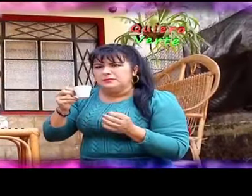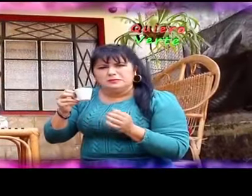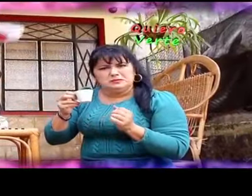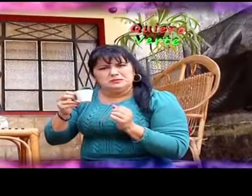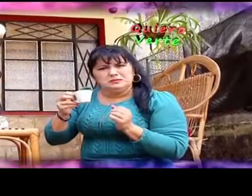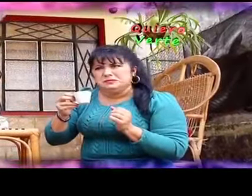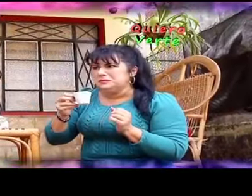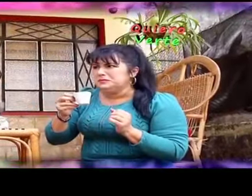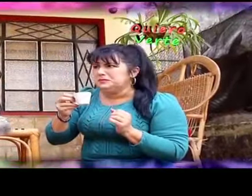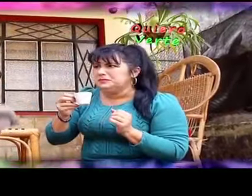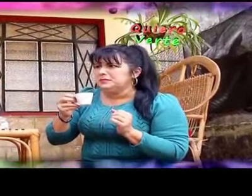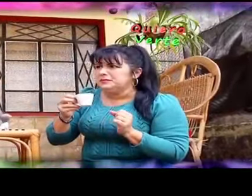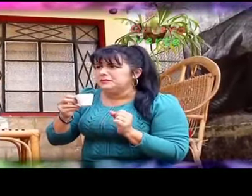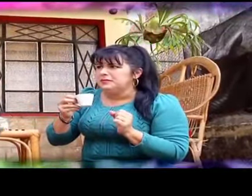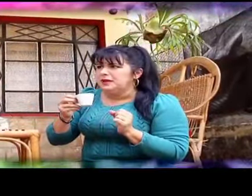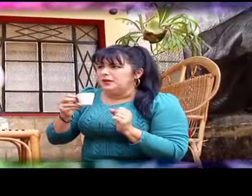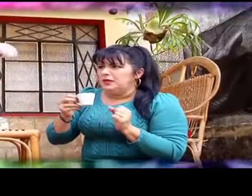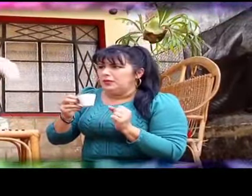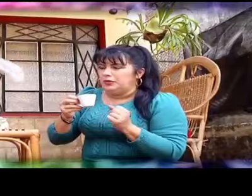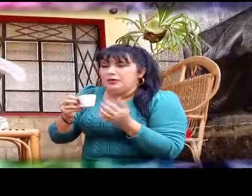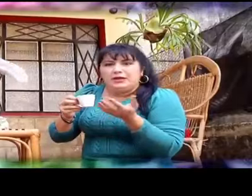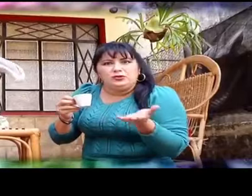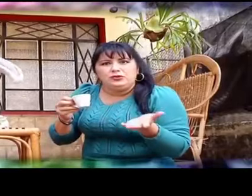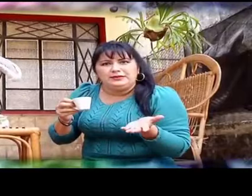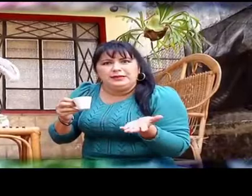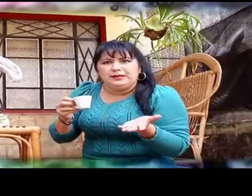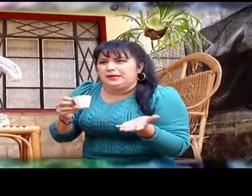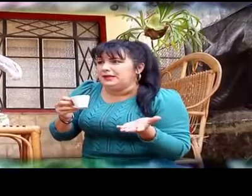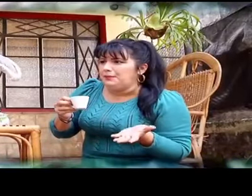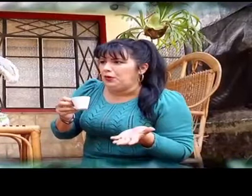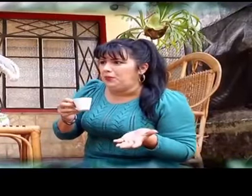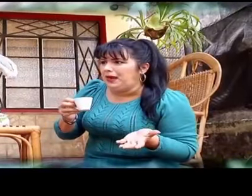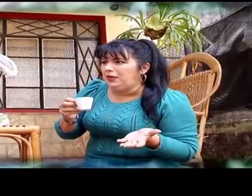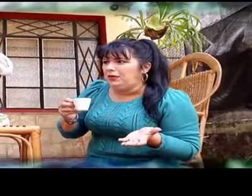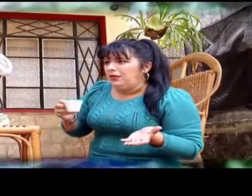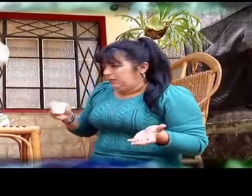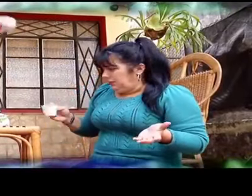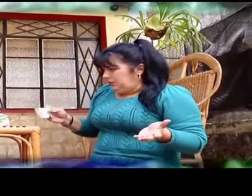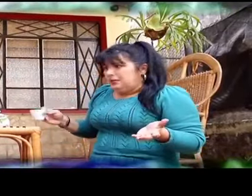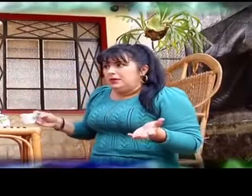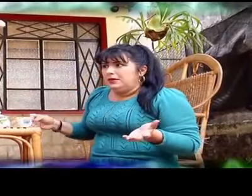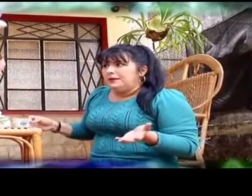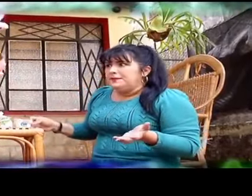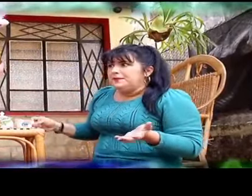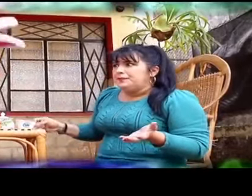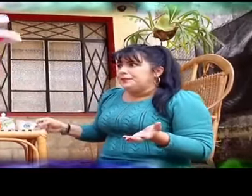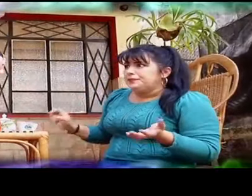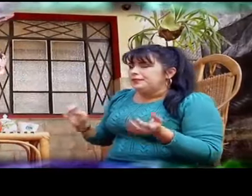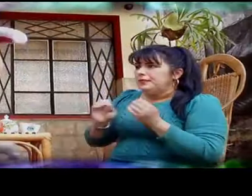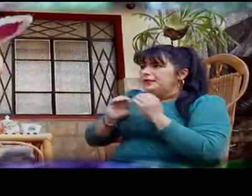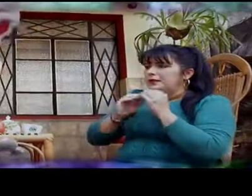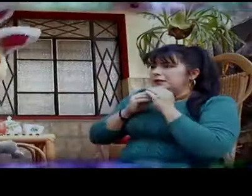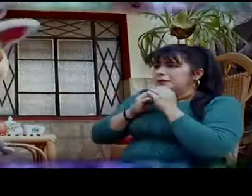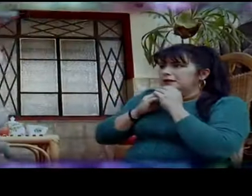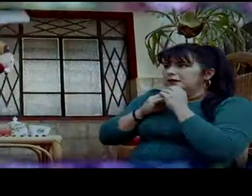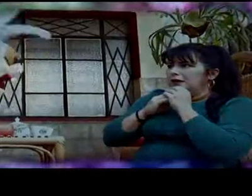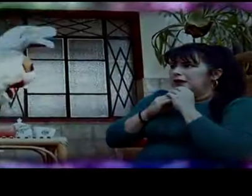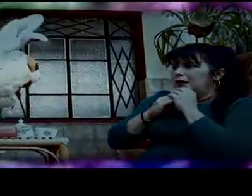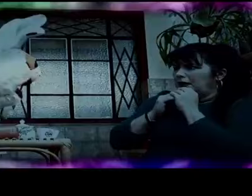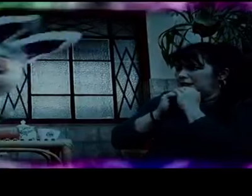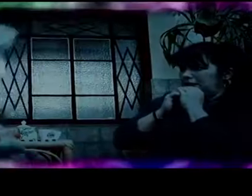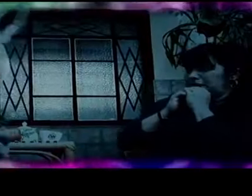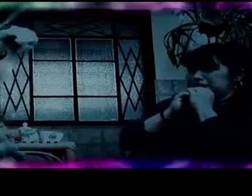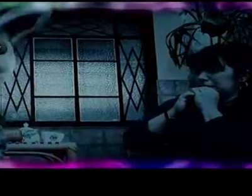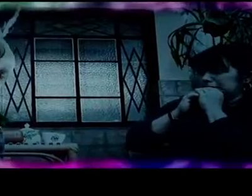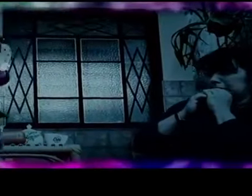rarísimo. Un sueño no, una pesadilla. Bueno, ¿y qué soñaste que te tiene tan preocupado? Soñé que estaba en un bosque